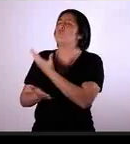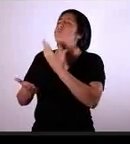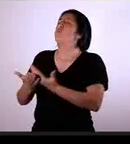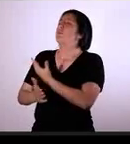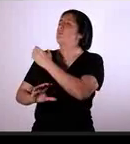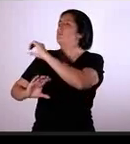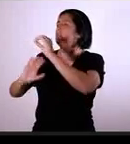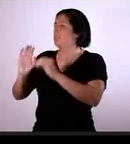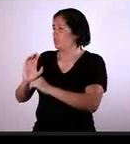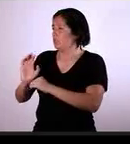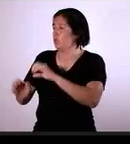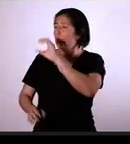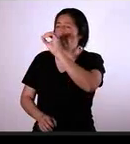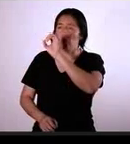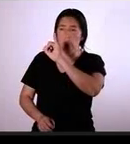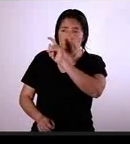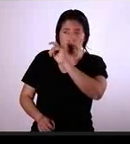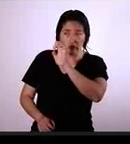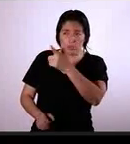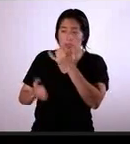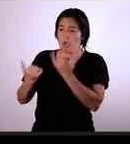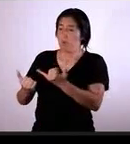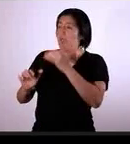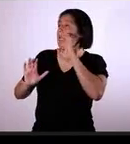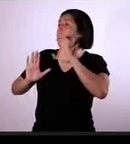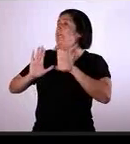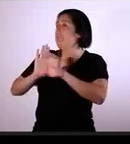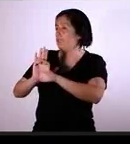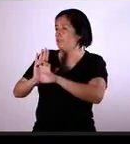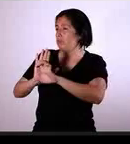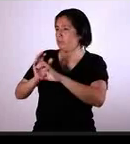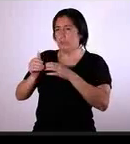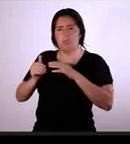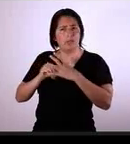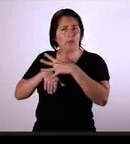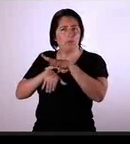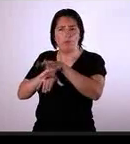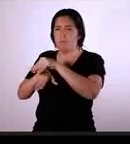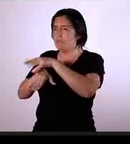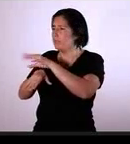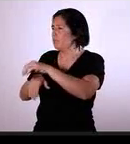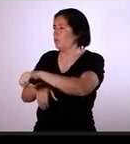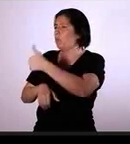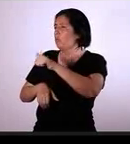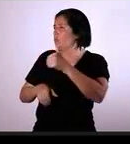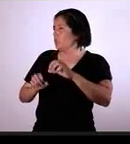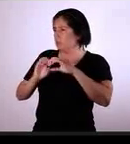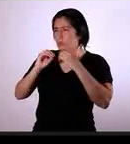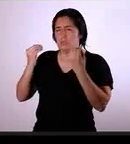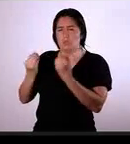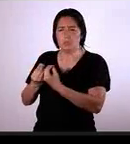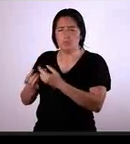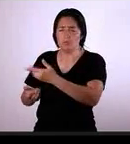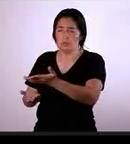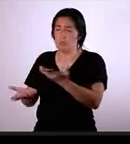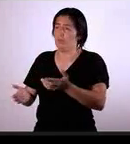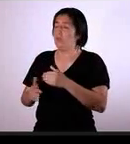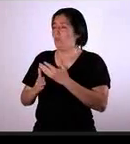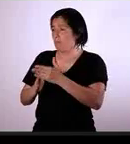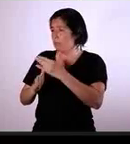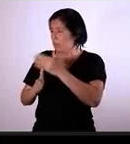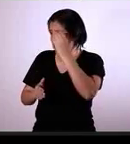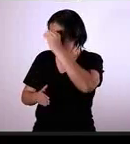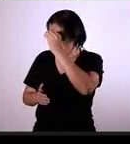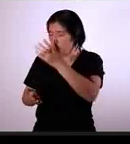CONADIS. Ocitel hoy es un ejemplo a seguir por todas las demás instituciones. ¿Te parece? ¿Comparte mi opinión